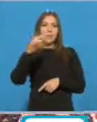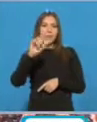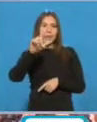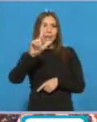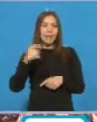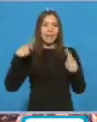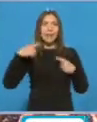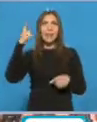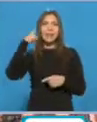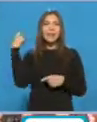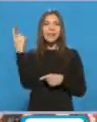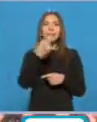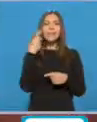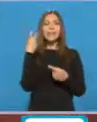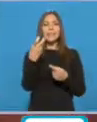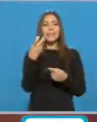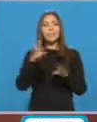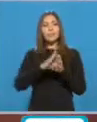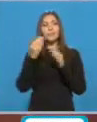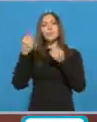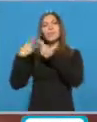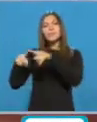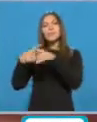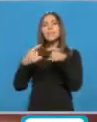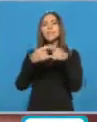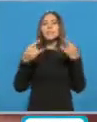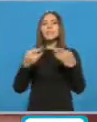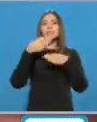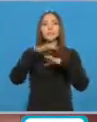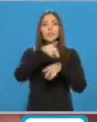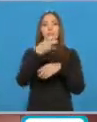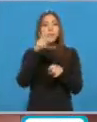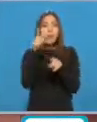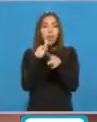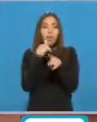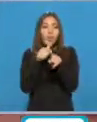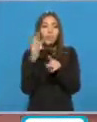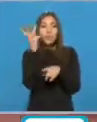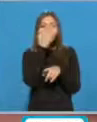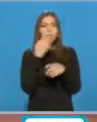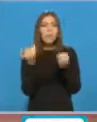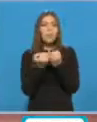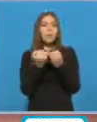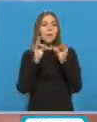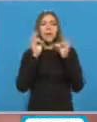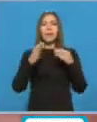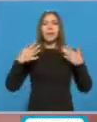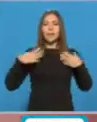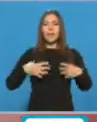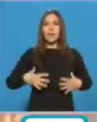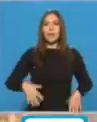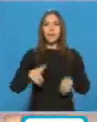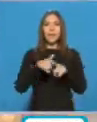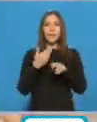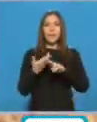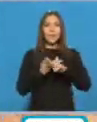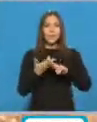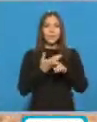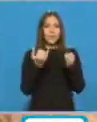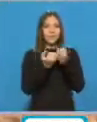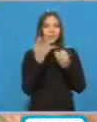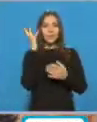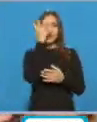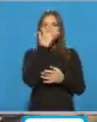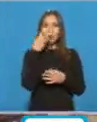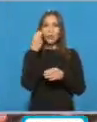hacen alrededor de él, de ahí el nombre de monstruo. El color es maravilloso. ¿Cómo tu vestido, Gaby? Mira, pásamelo. De hecho, sí, combinan. Pásamelo